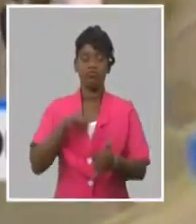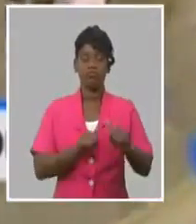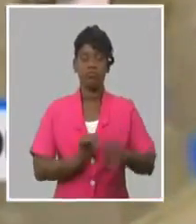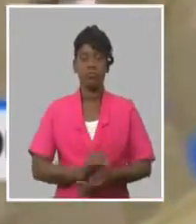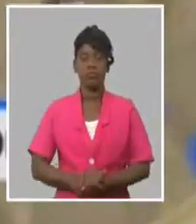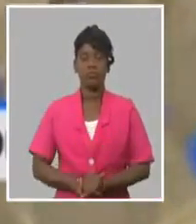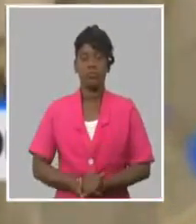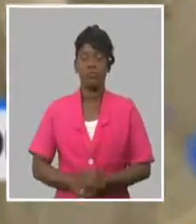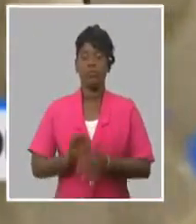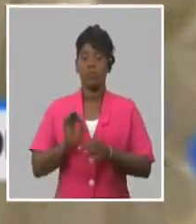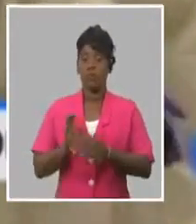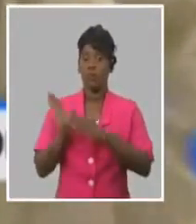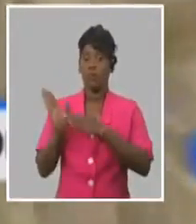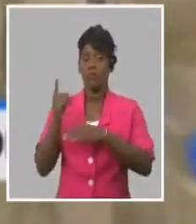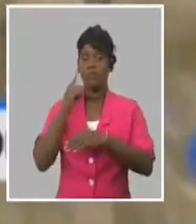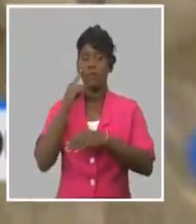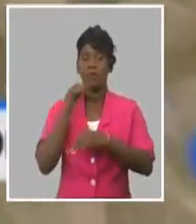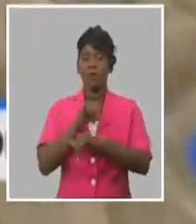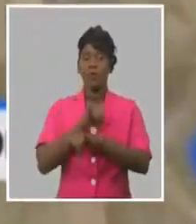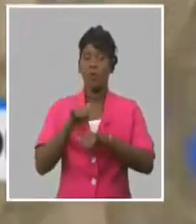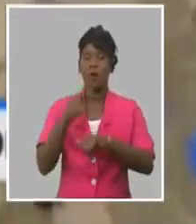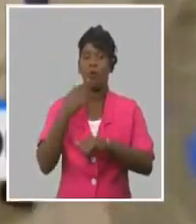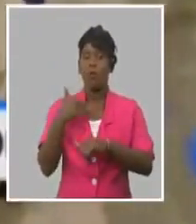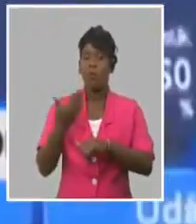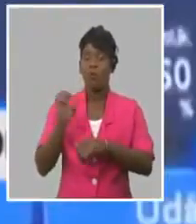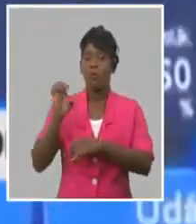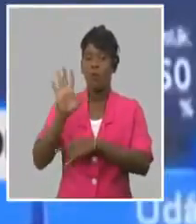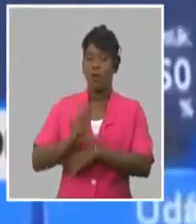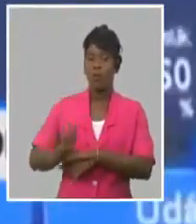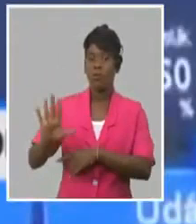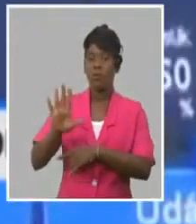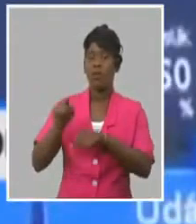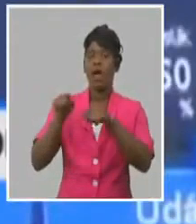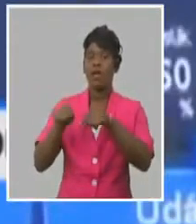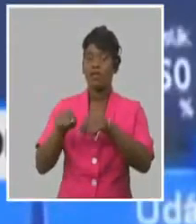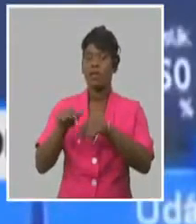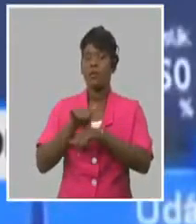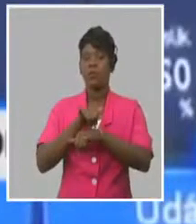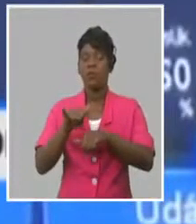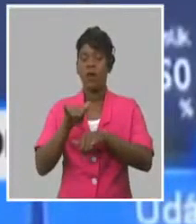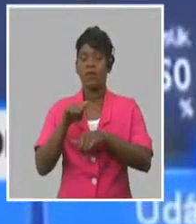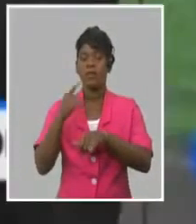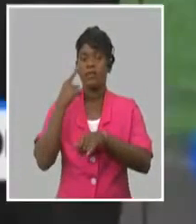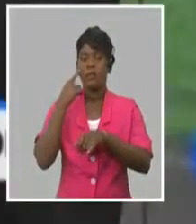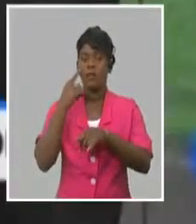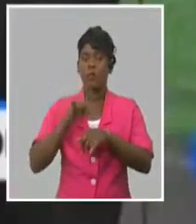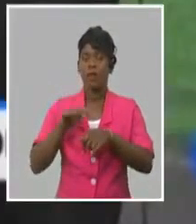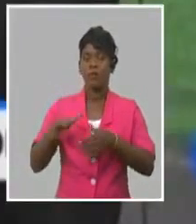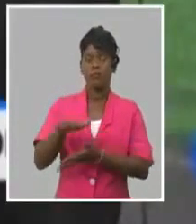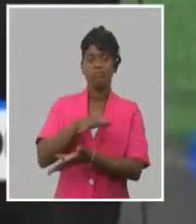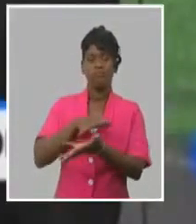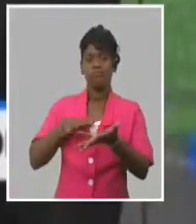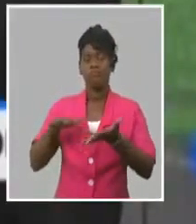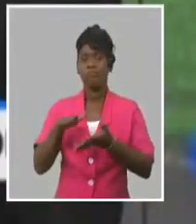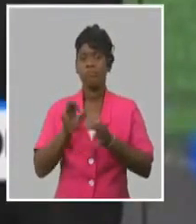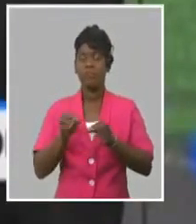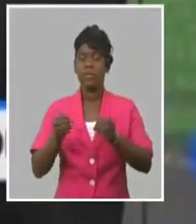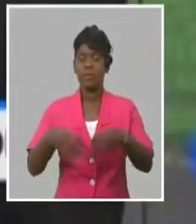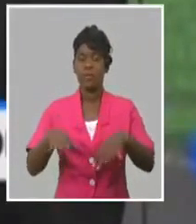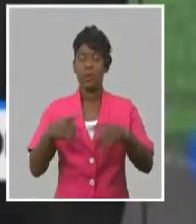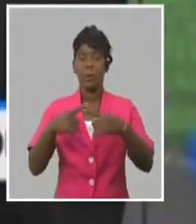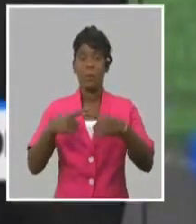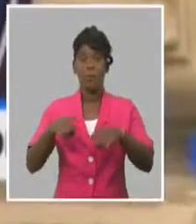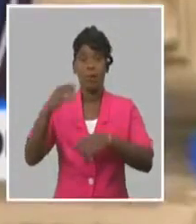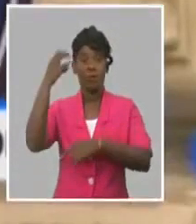los efectos de una segunda ola que barre Europa. Faltan sanitarios y las UCIs empiezan a saturarse. Por eso el